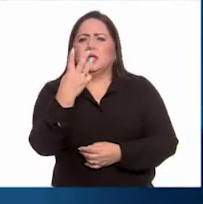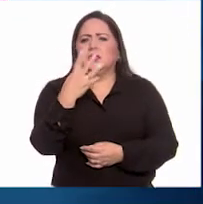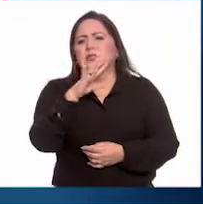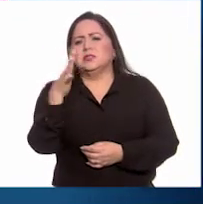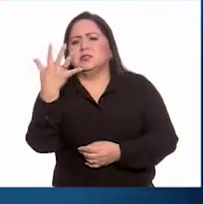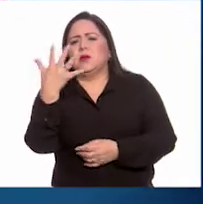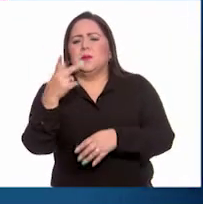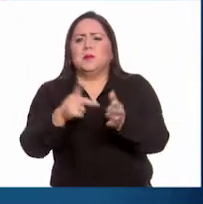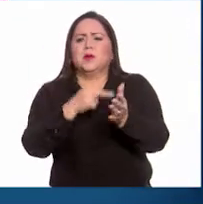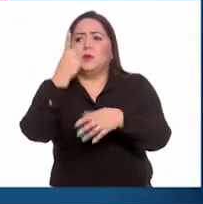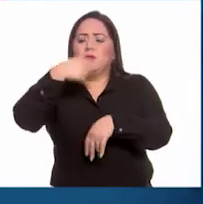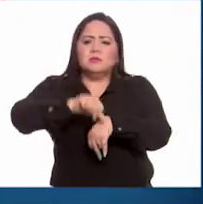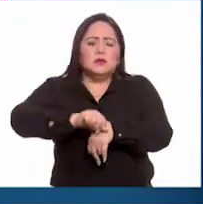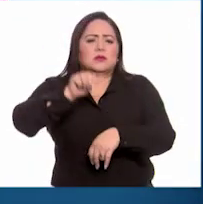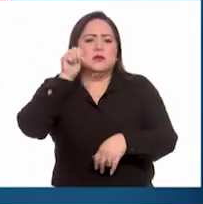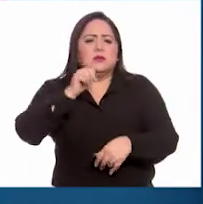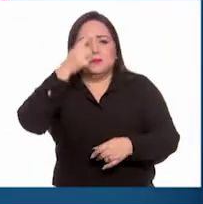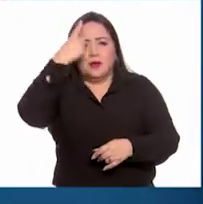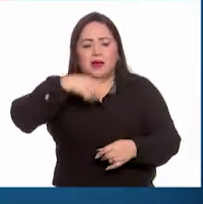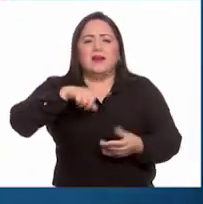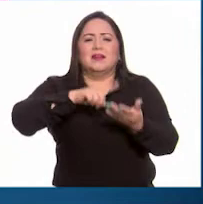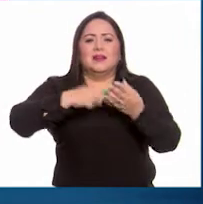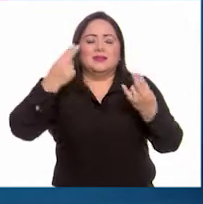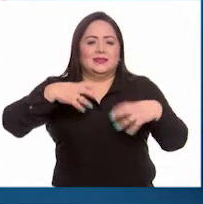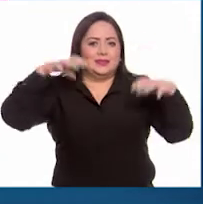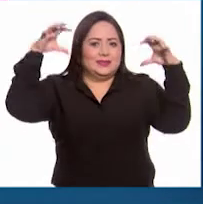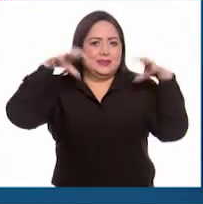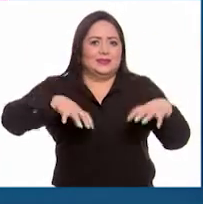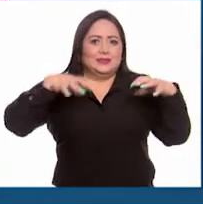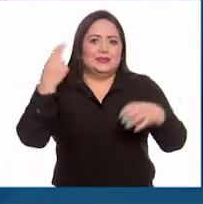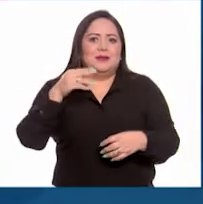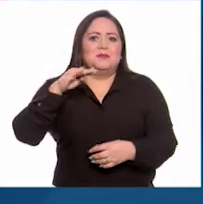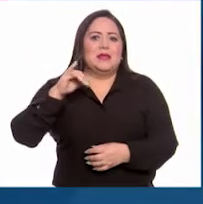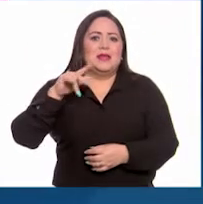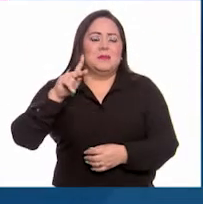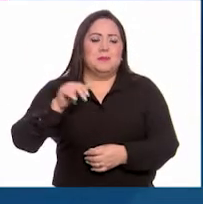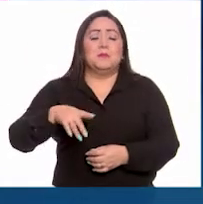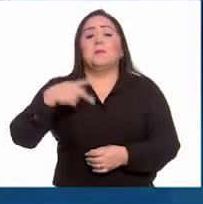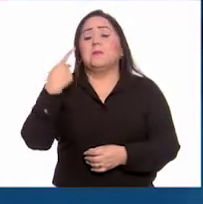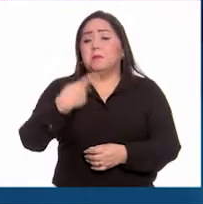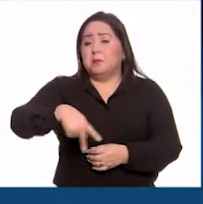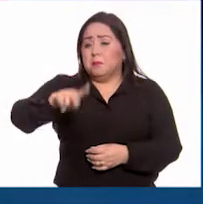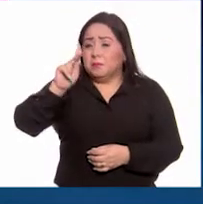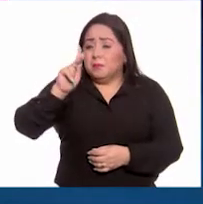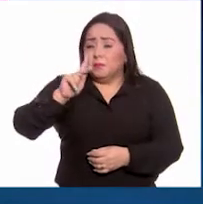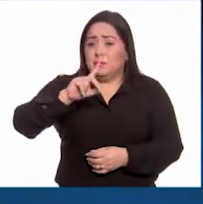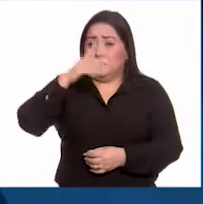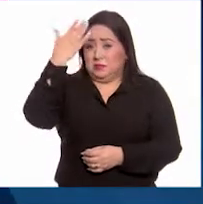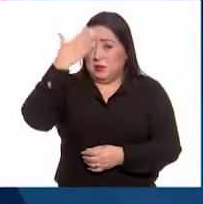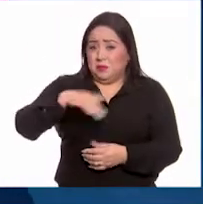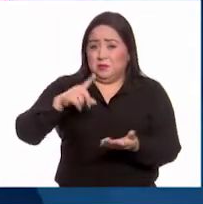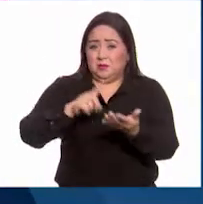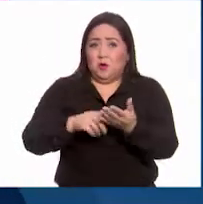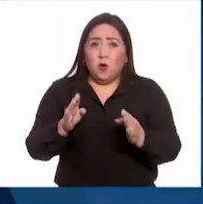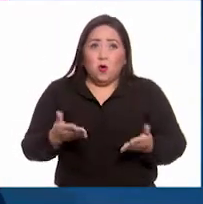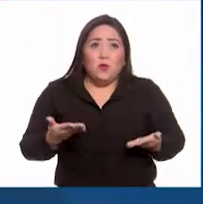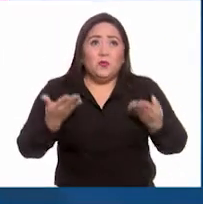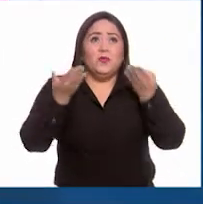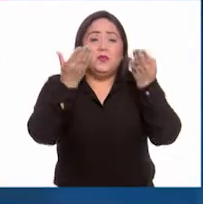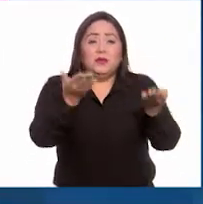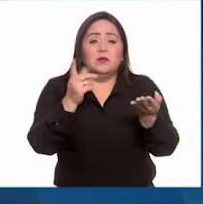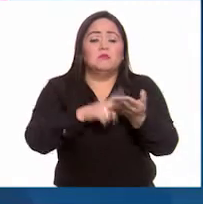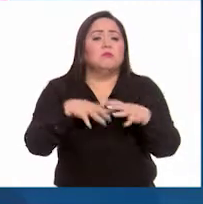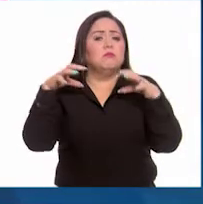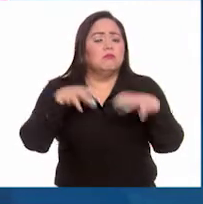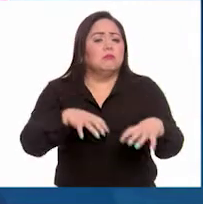3 a 5 veces durante la semana para que cayera la lluvia en su milpa. Sin embargo, a pesar de sus ofrendas, la lluvia